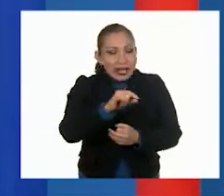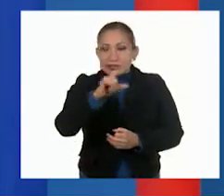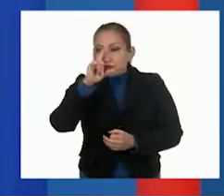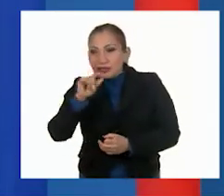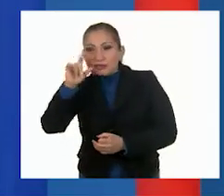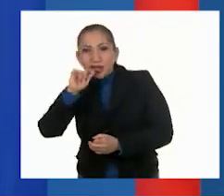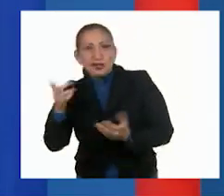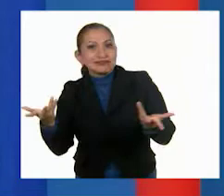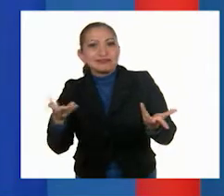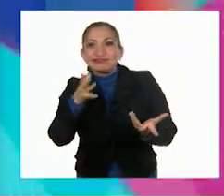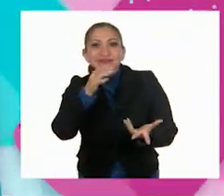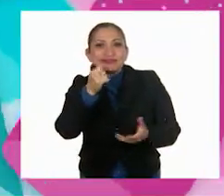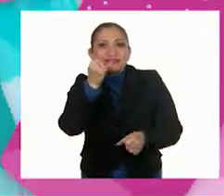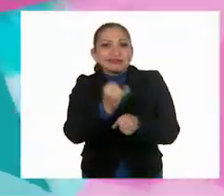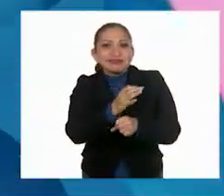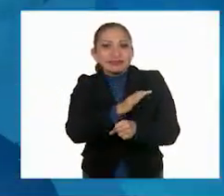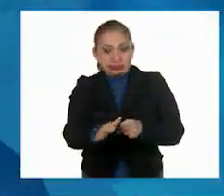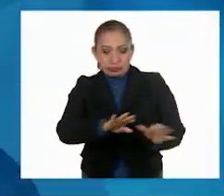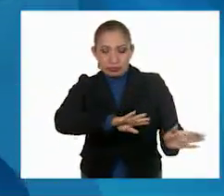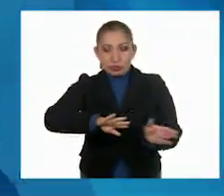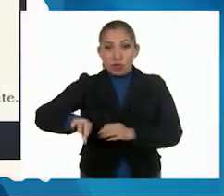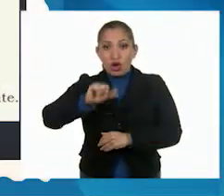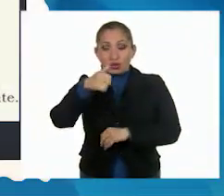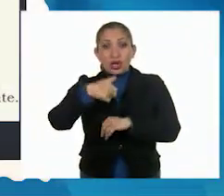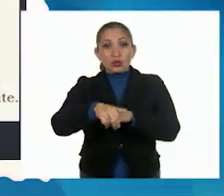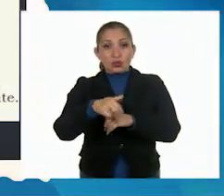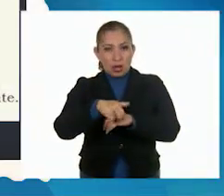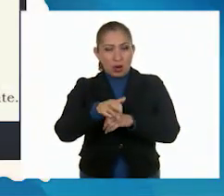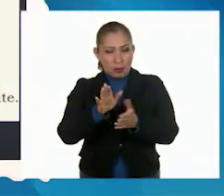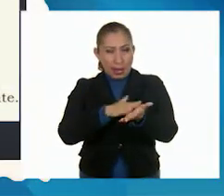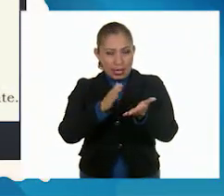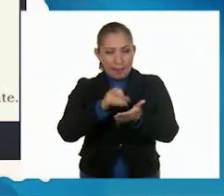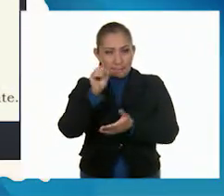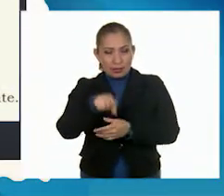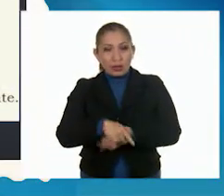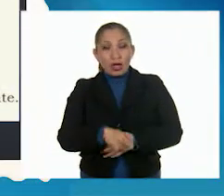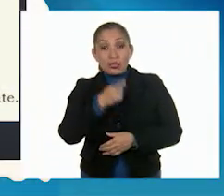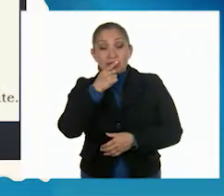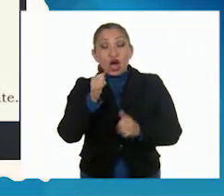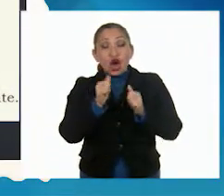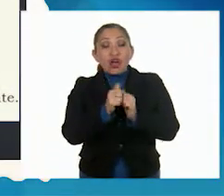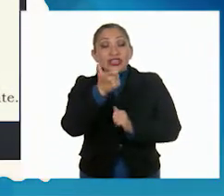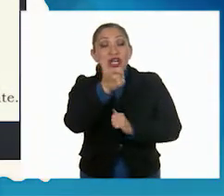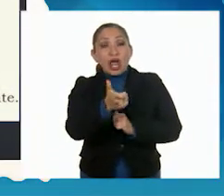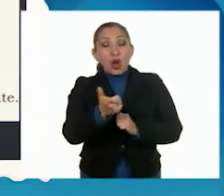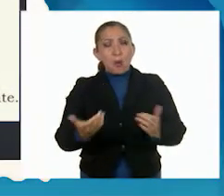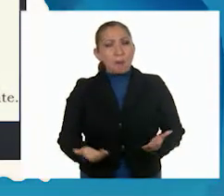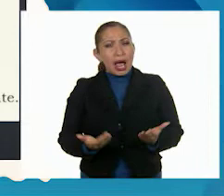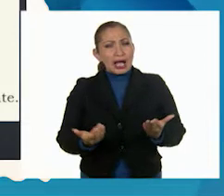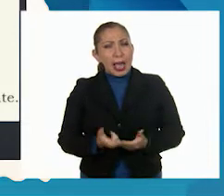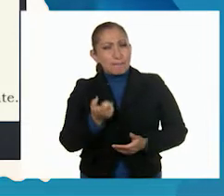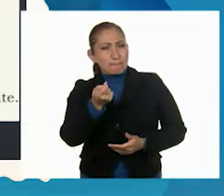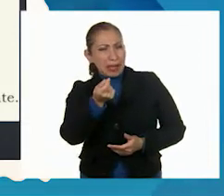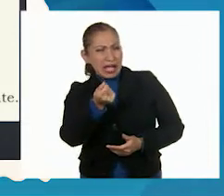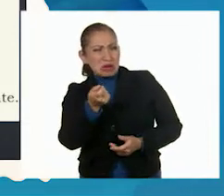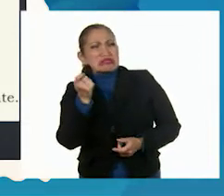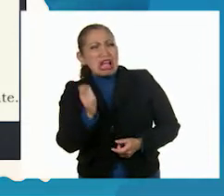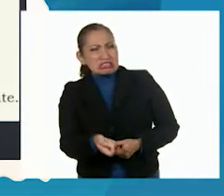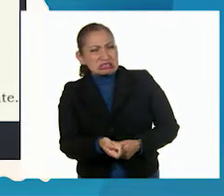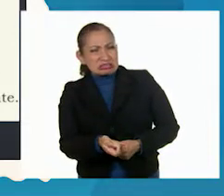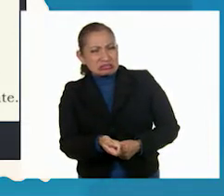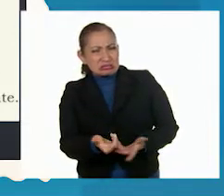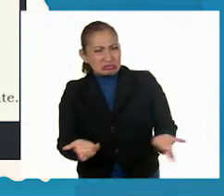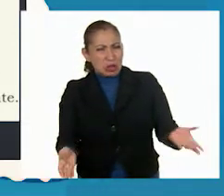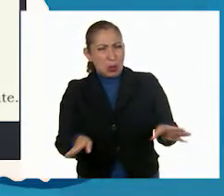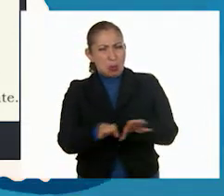bien. Vamos con otro ejemplo de la línea, de la página del libro, que dice, con dinero baila el perro. Uh-huh.